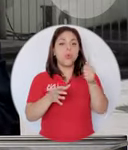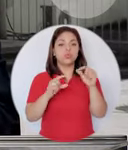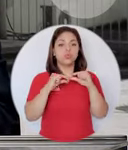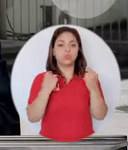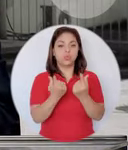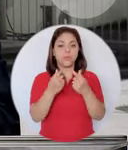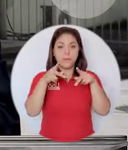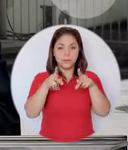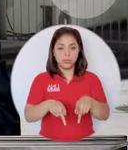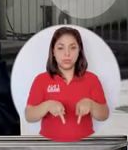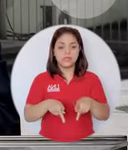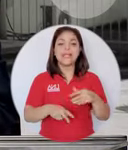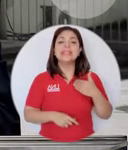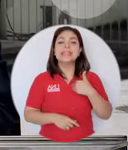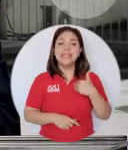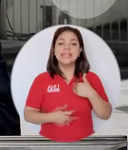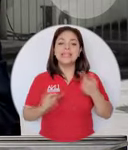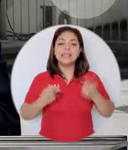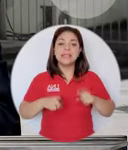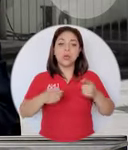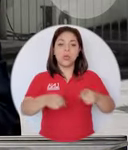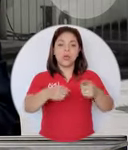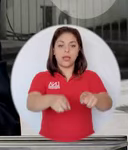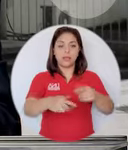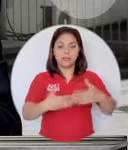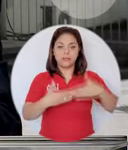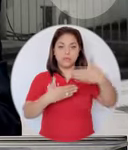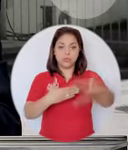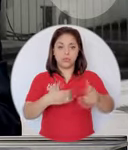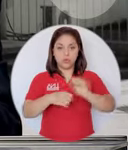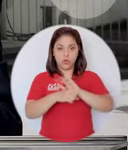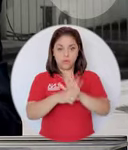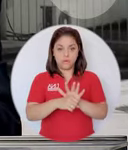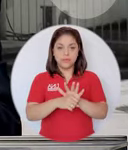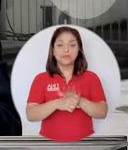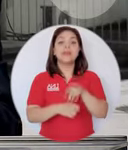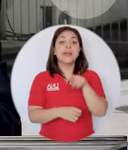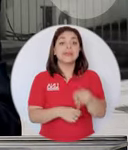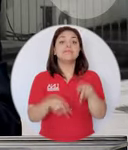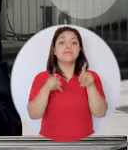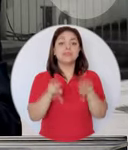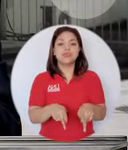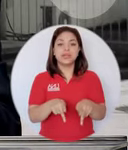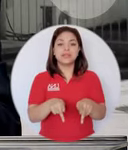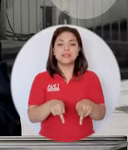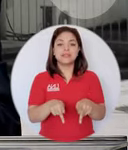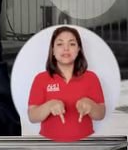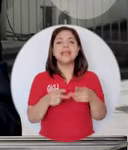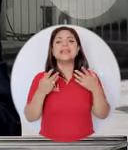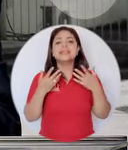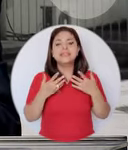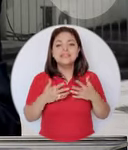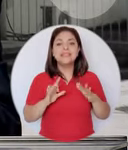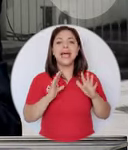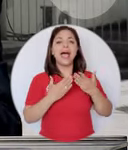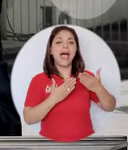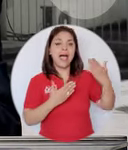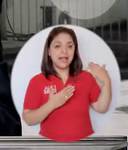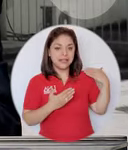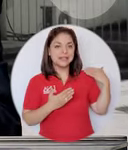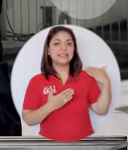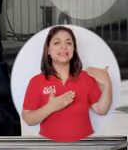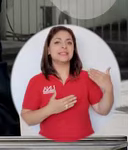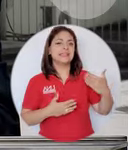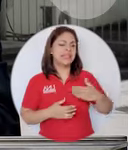otro grupo de personas, que son las personas que tienen secuelas de COVID, y son personas que fundamentalmente tienen ese antecedente de